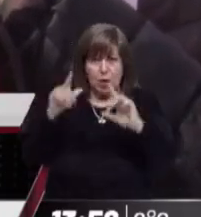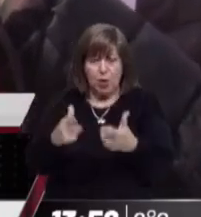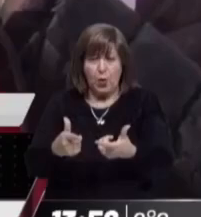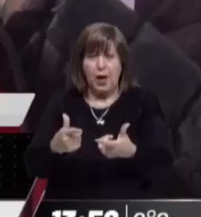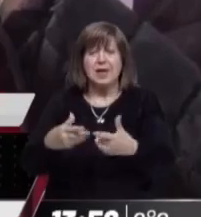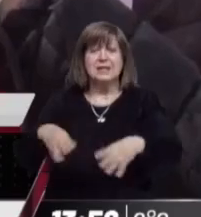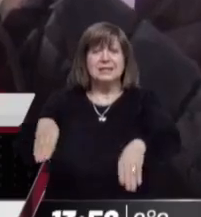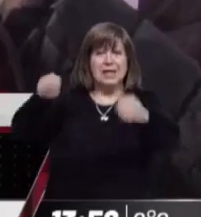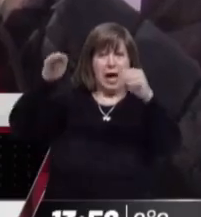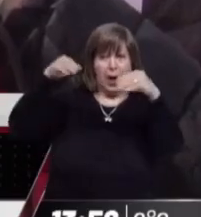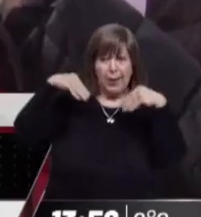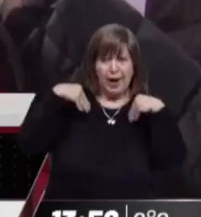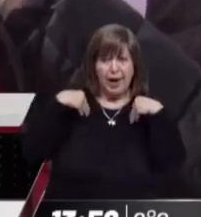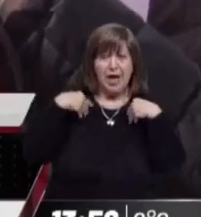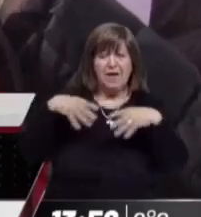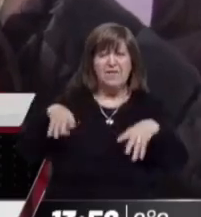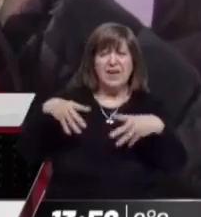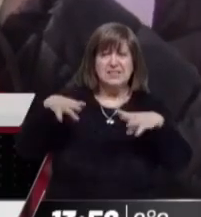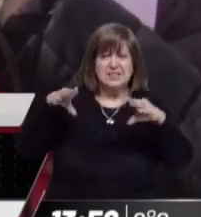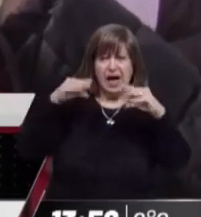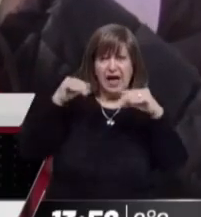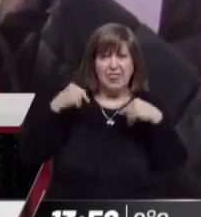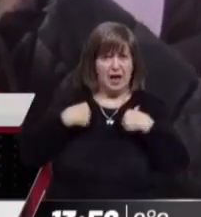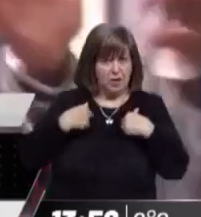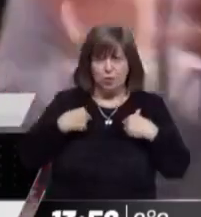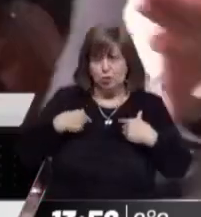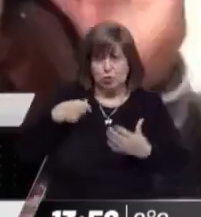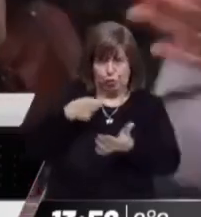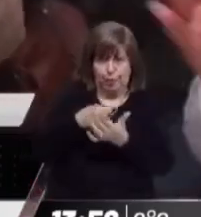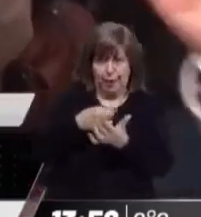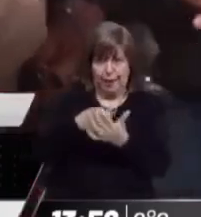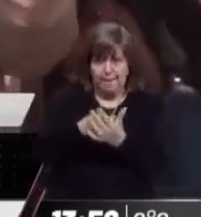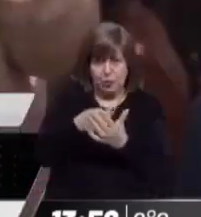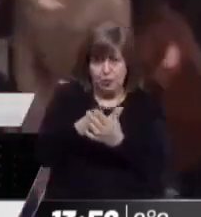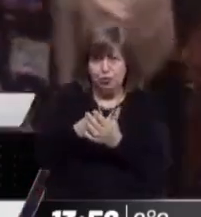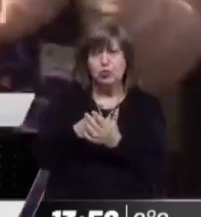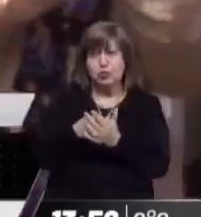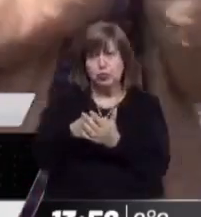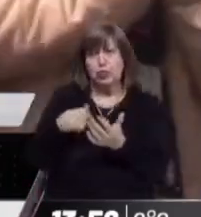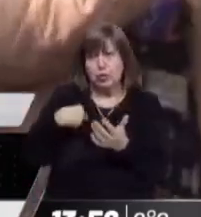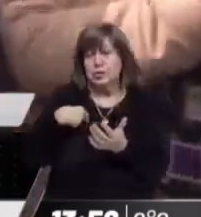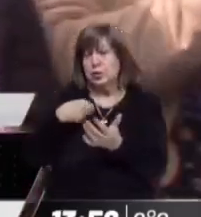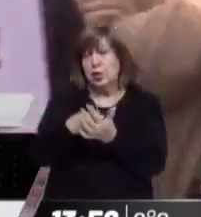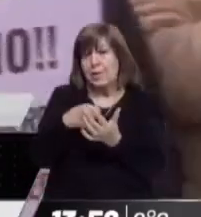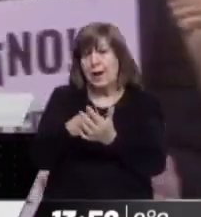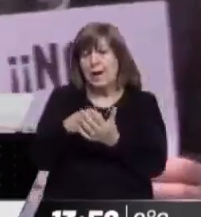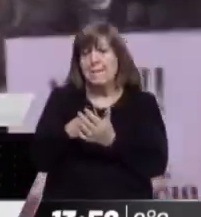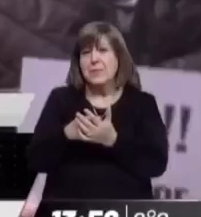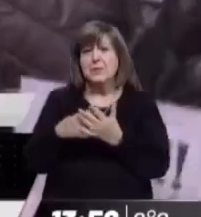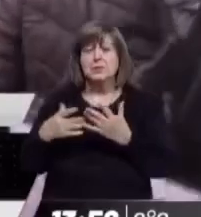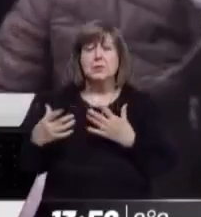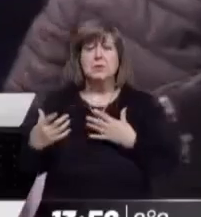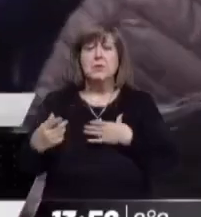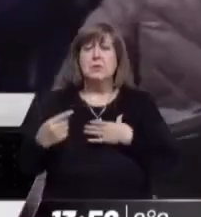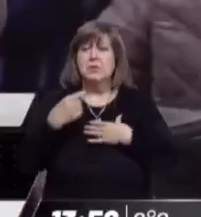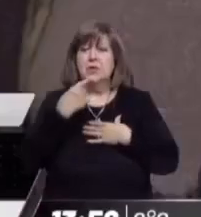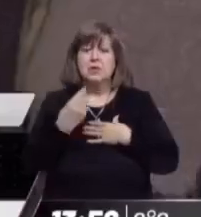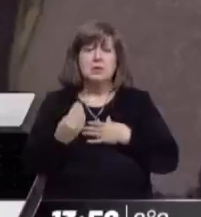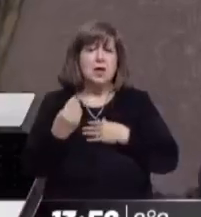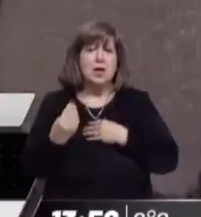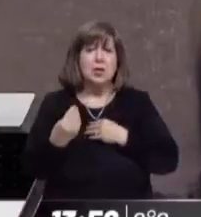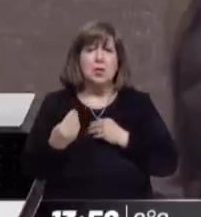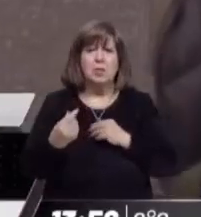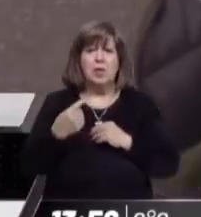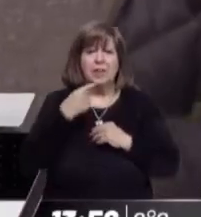que es sábanas, todo lo que es colchas, todo sale de nosotros. Y se recorta lamentablemente por la falta de profesionales de la salud, o